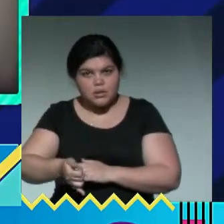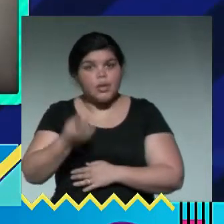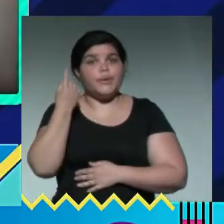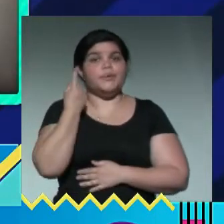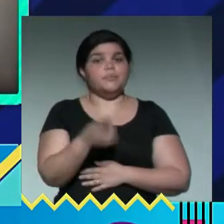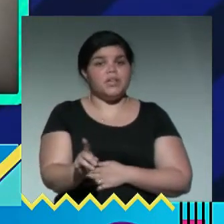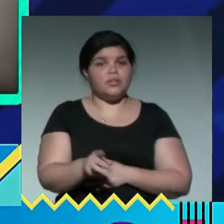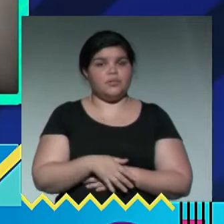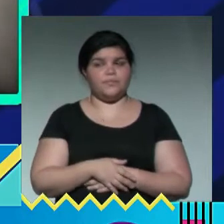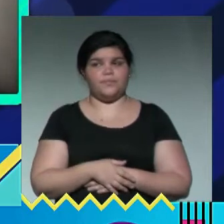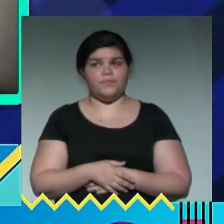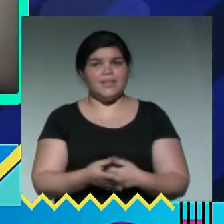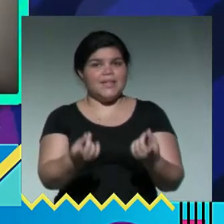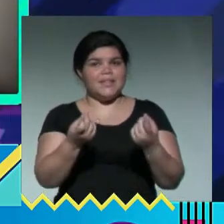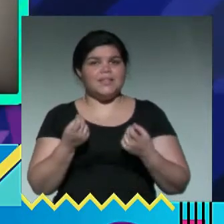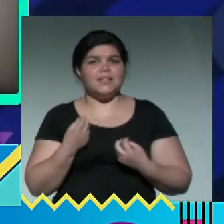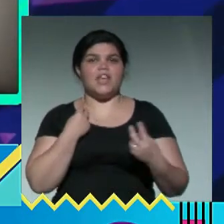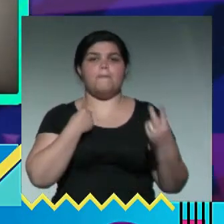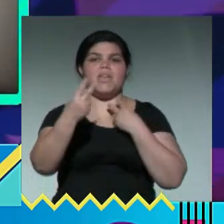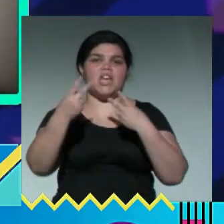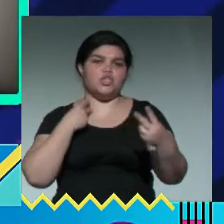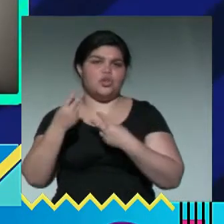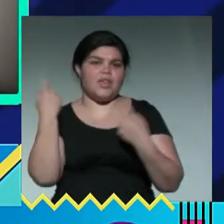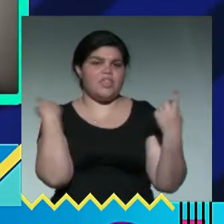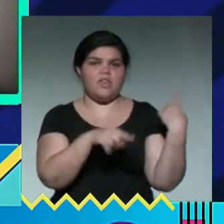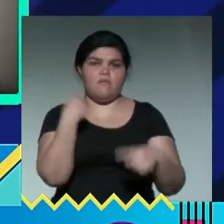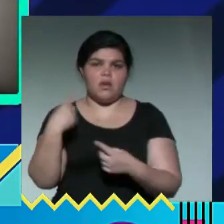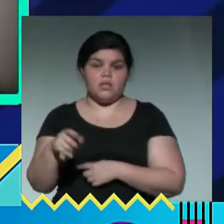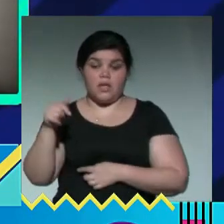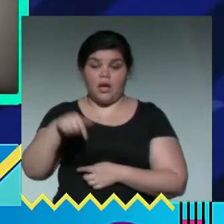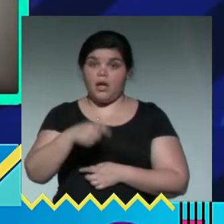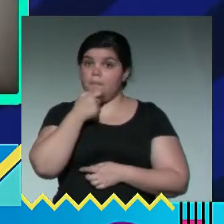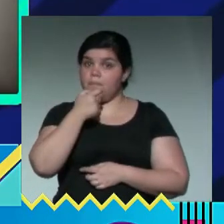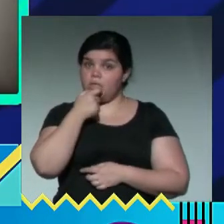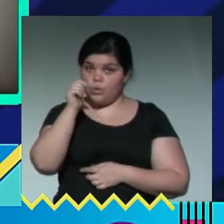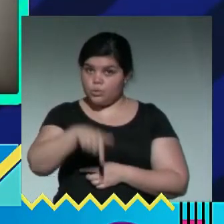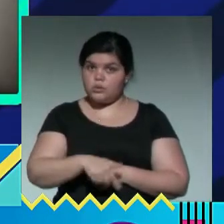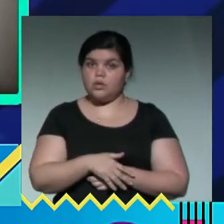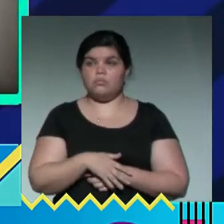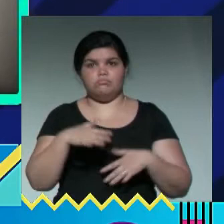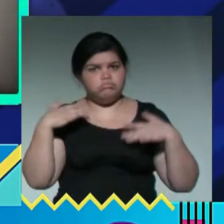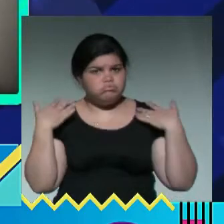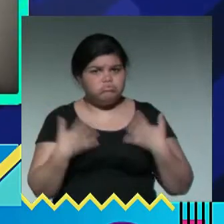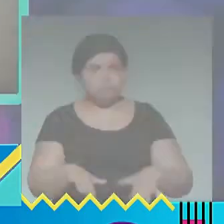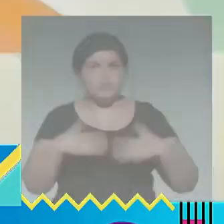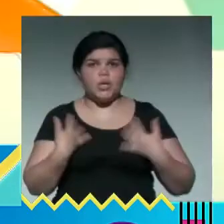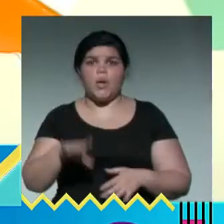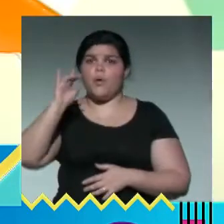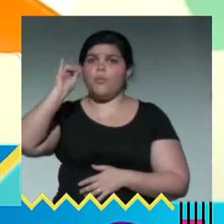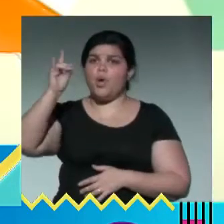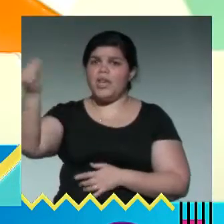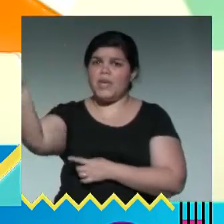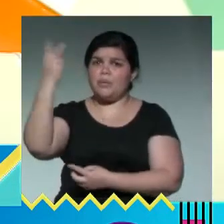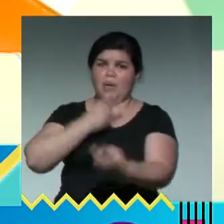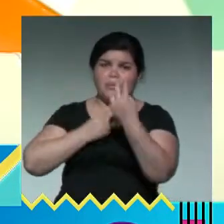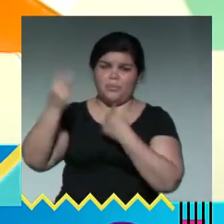las distintas oleadas inmigratorias que nosotros tenemos. Nosotros en Mendoza tenemos una gran cantidad de inmigrantes bolivianos, tenemos una